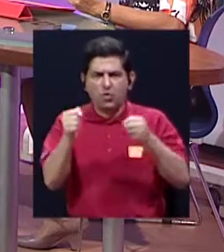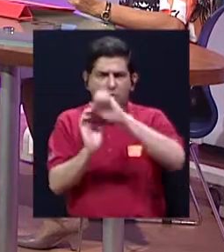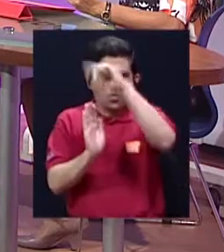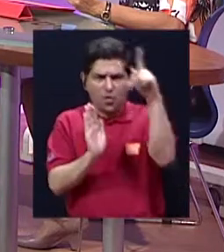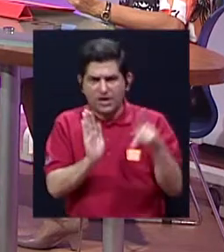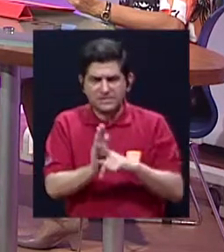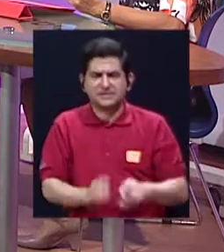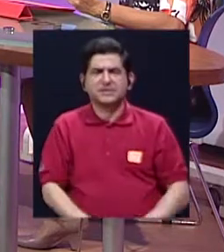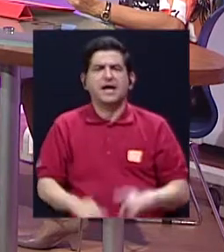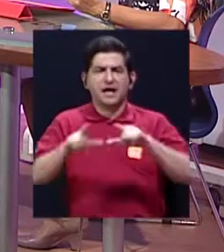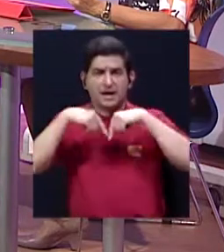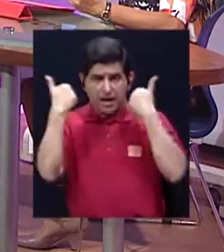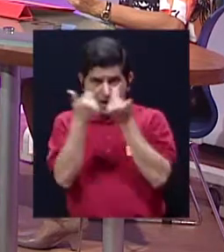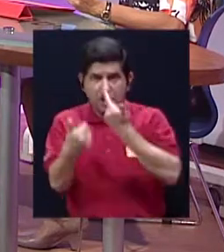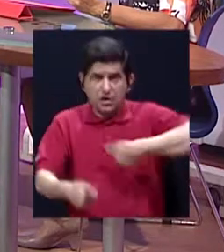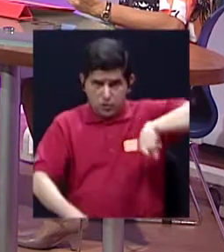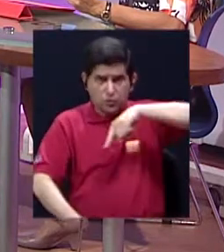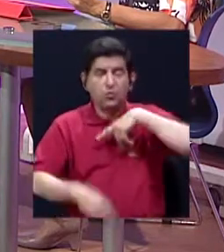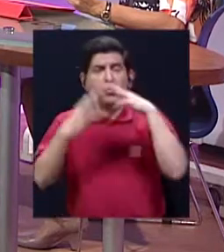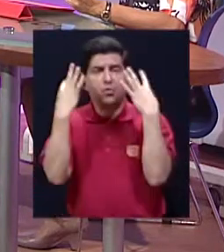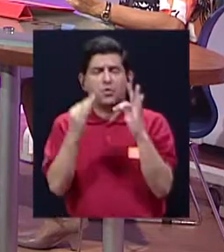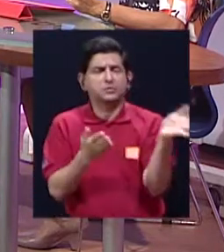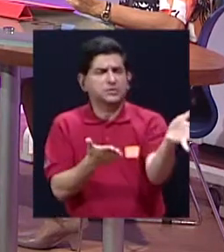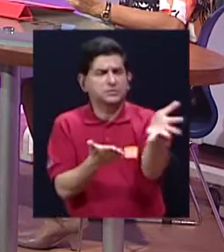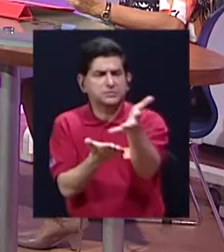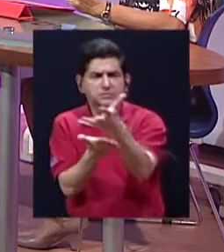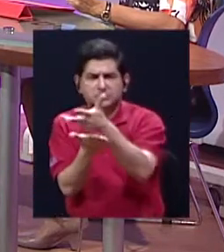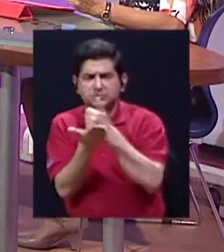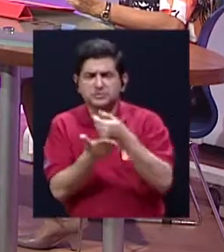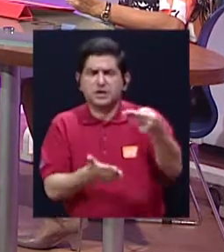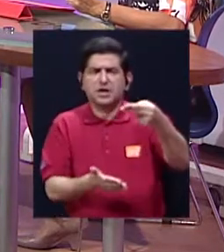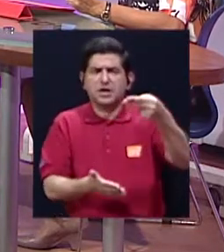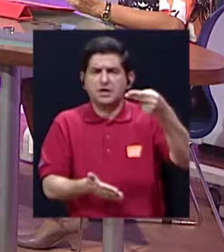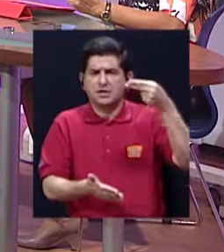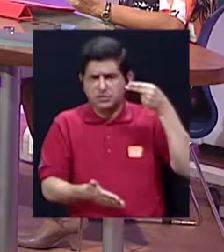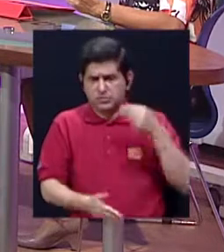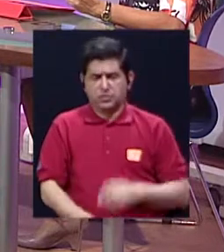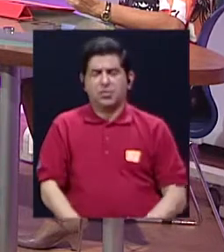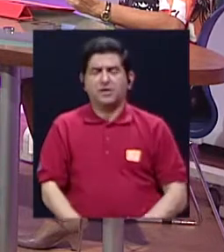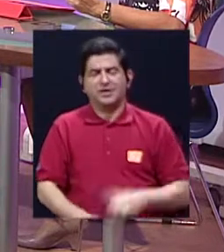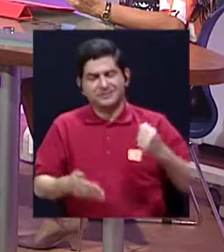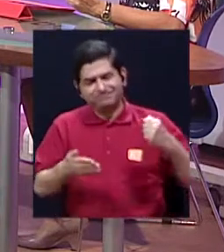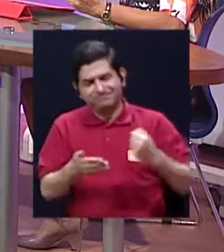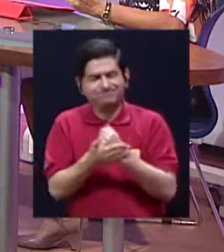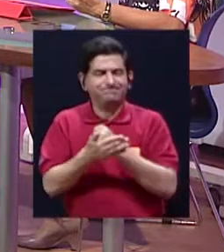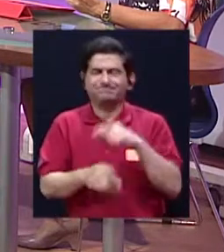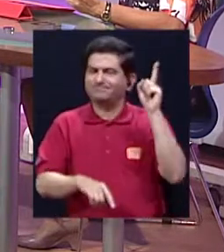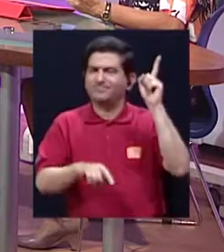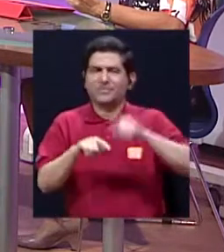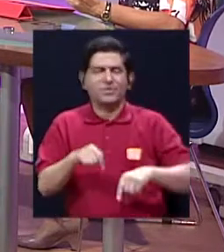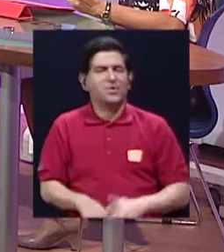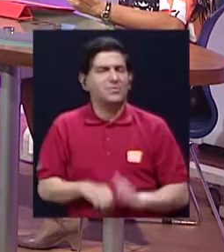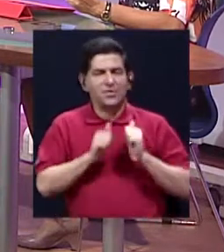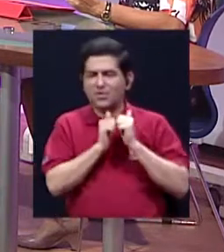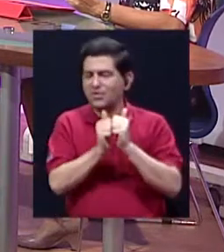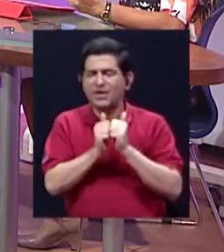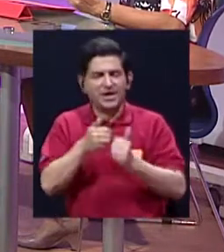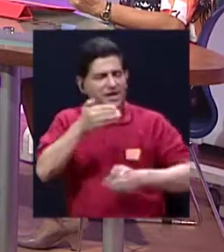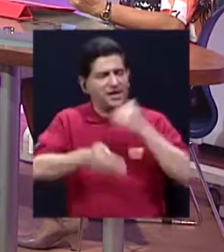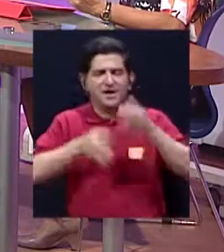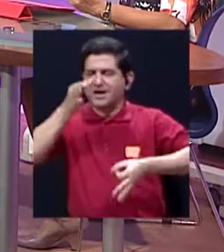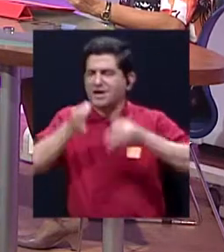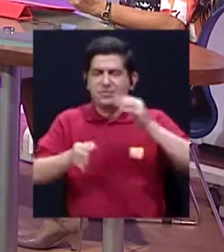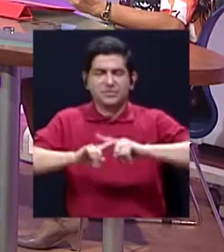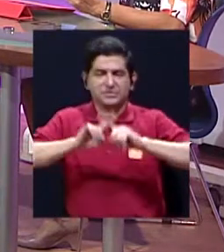este caso con la colectiva estamos tratando de recopilar historias que desgraciadamente no podemos dar acompañamiento jurídico,